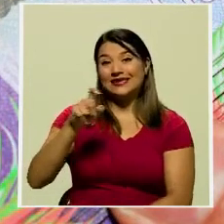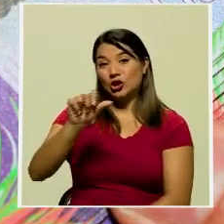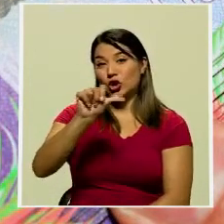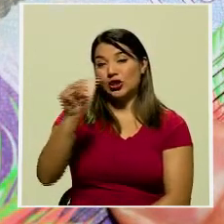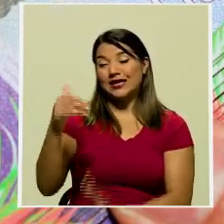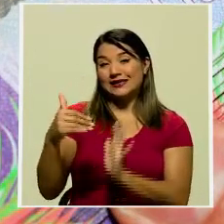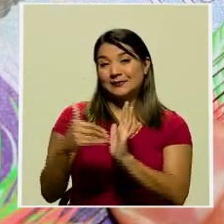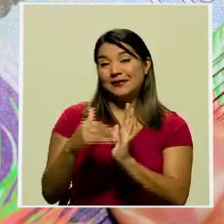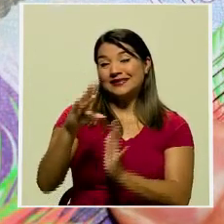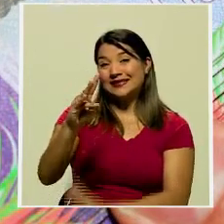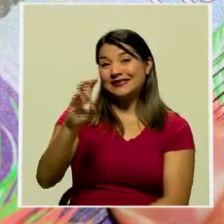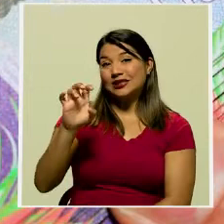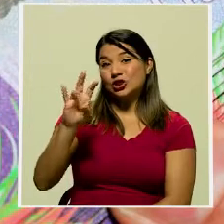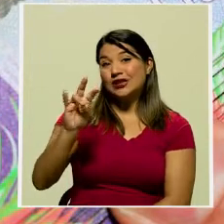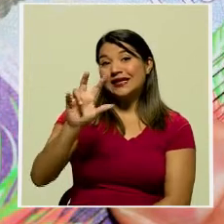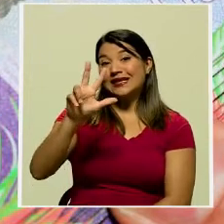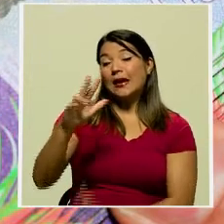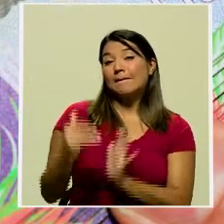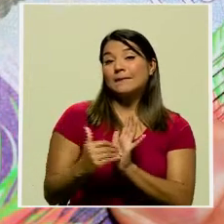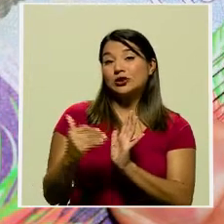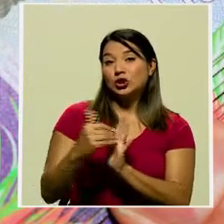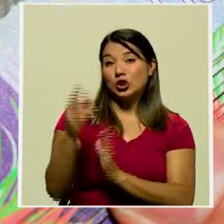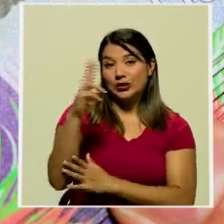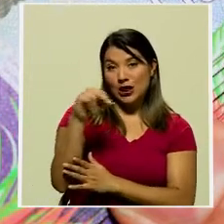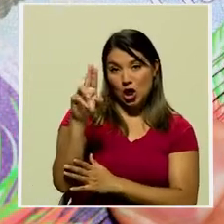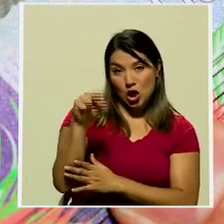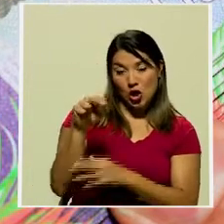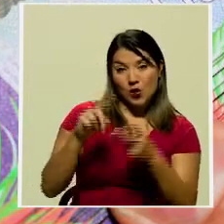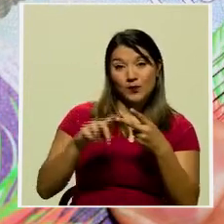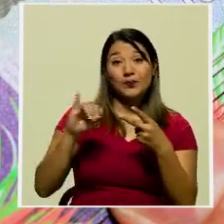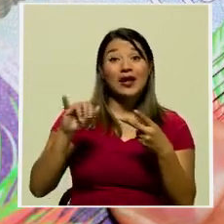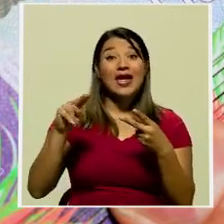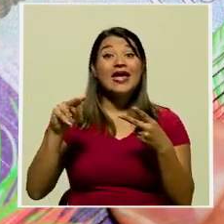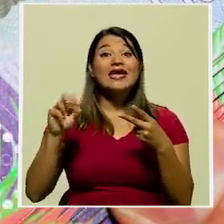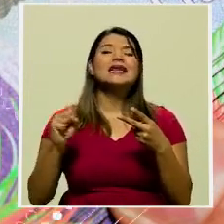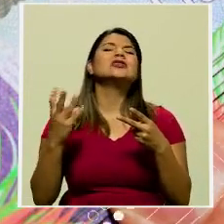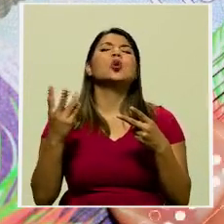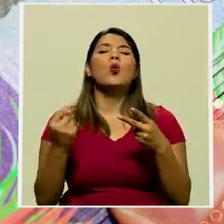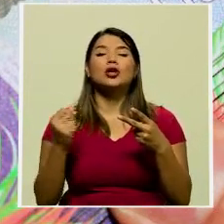110.773 millones de colones. El INS tiene un excedente de